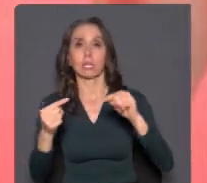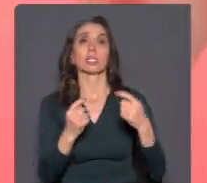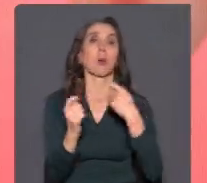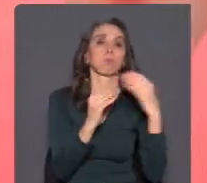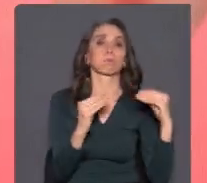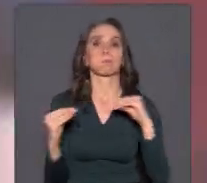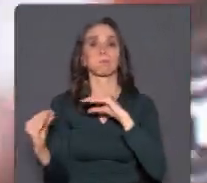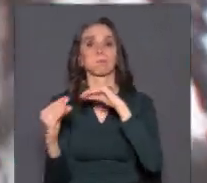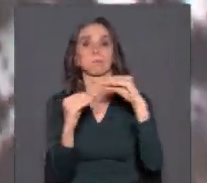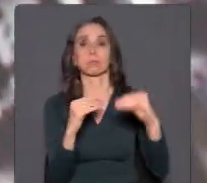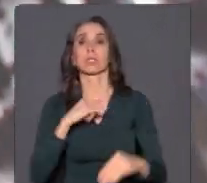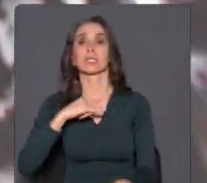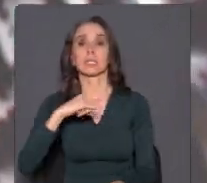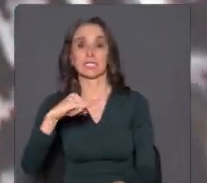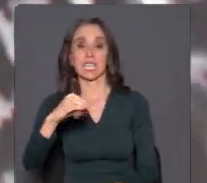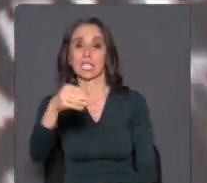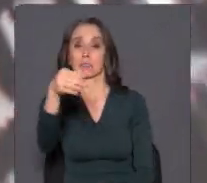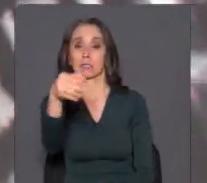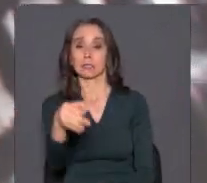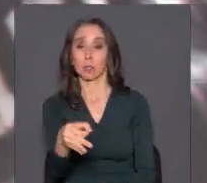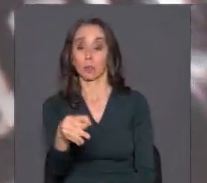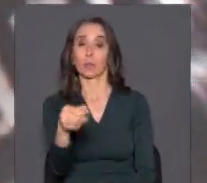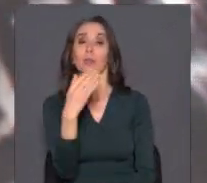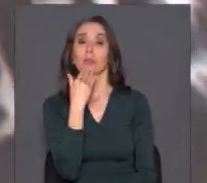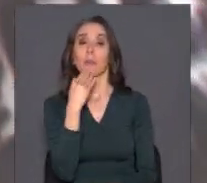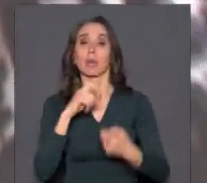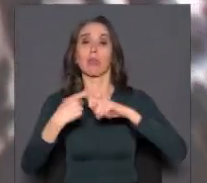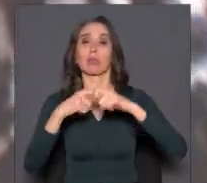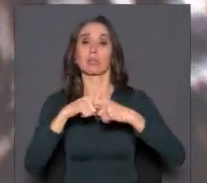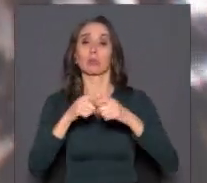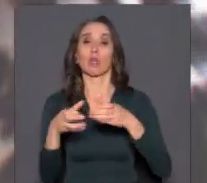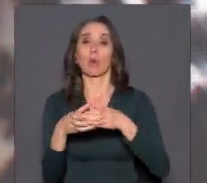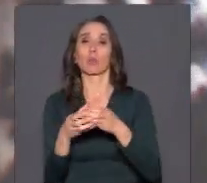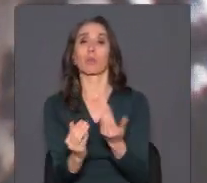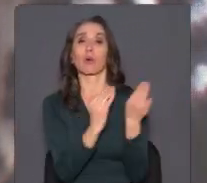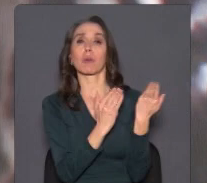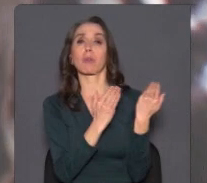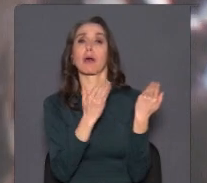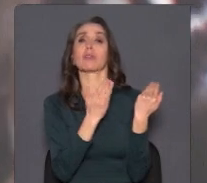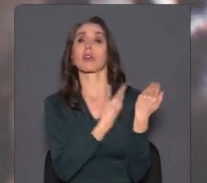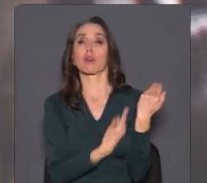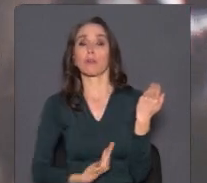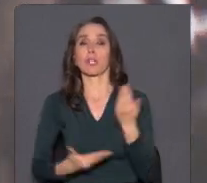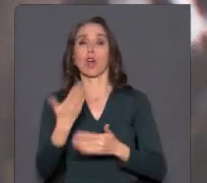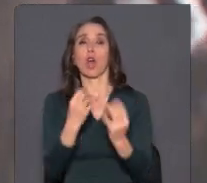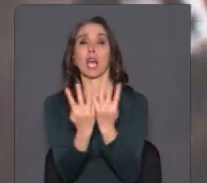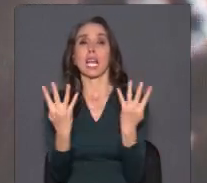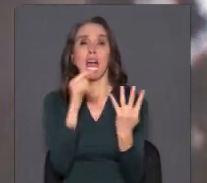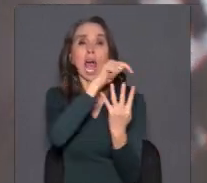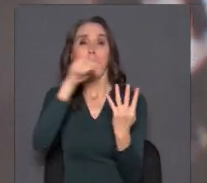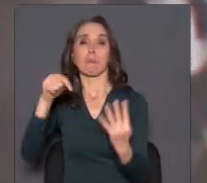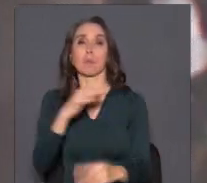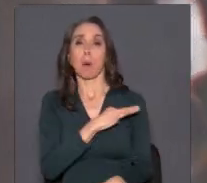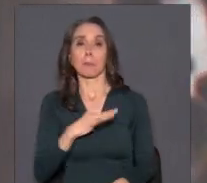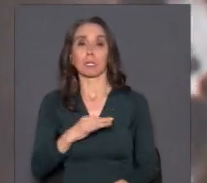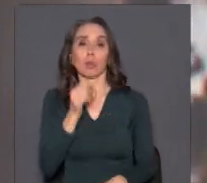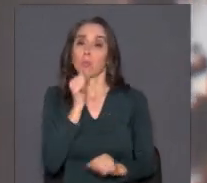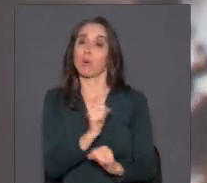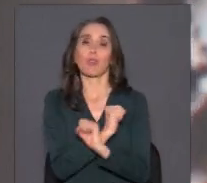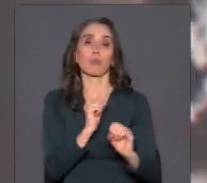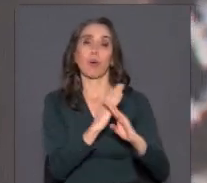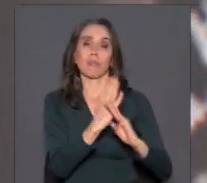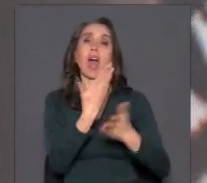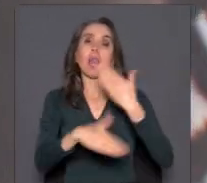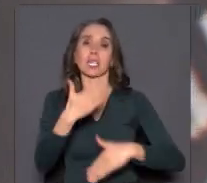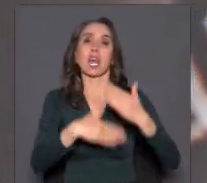Y lo que va a seguir con seguridad va a ser también el debate en el oficialismo respecto a un cambio de gabinete, que parece inevitable. Cualquiera